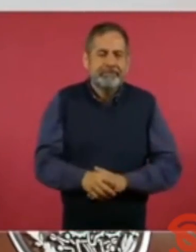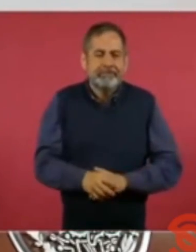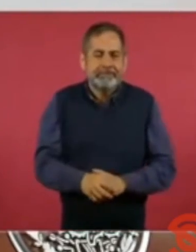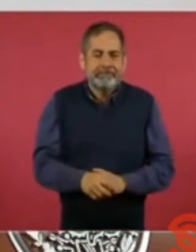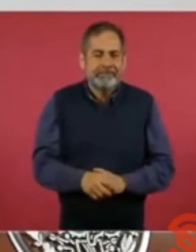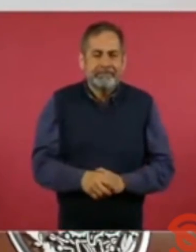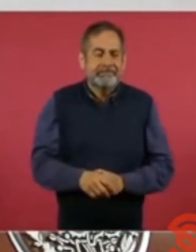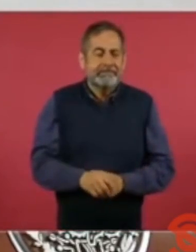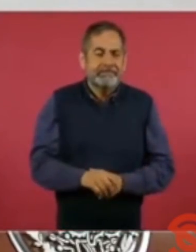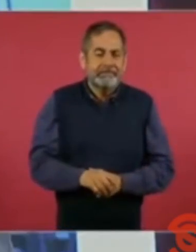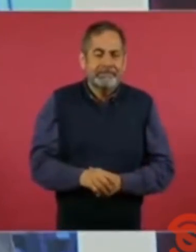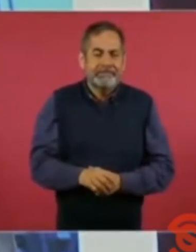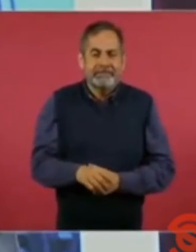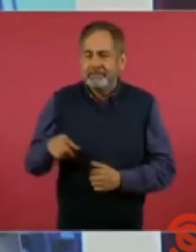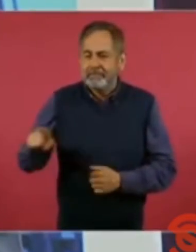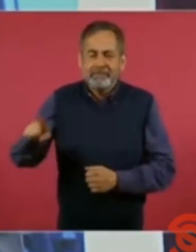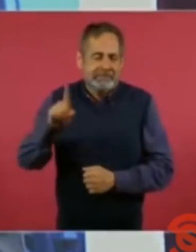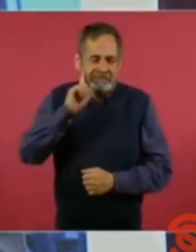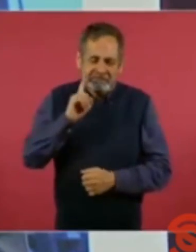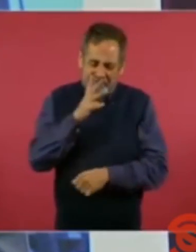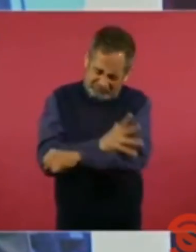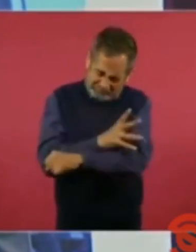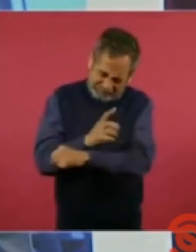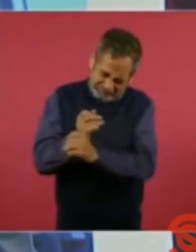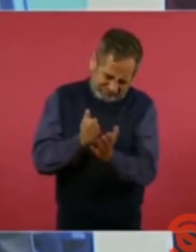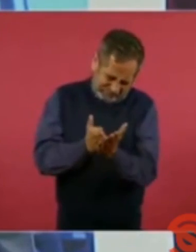es muy recta.